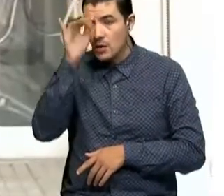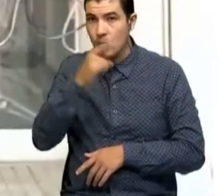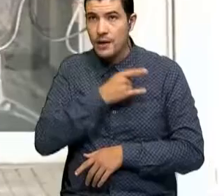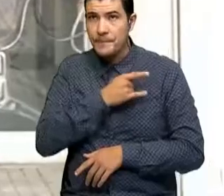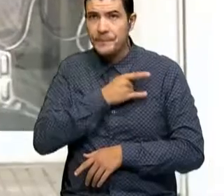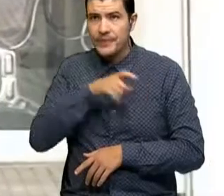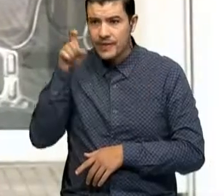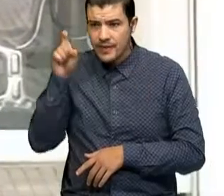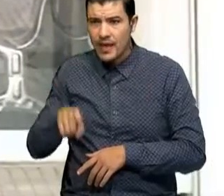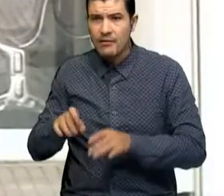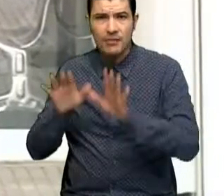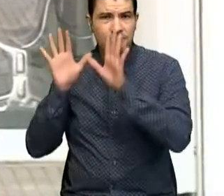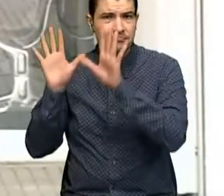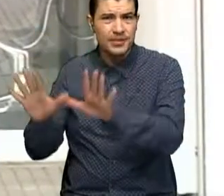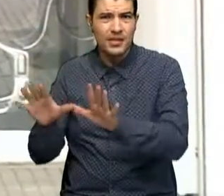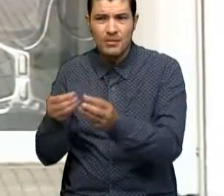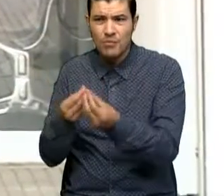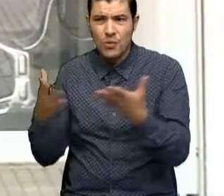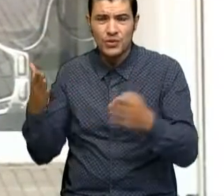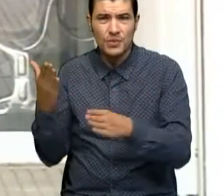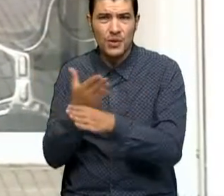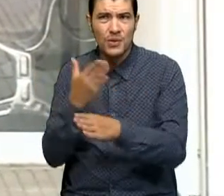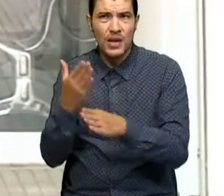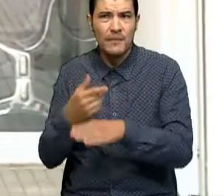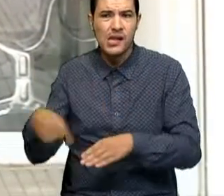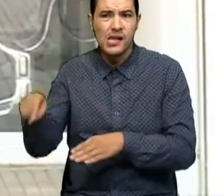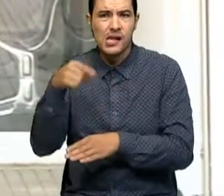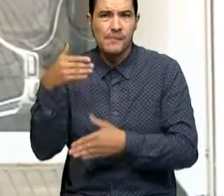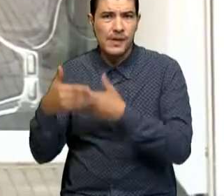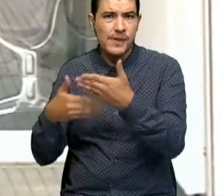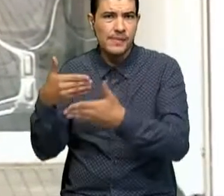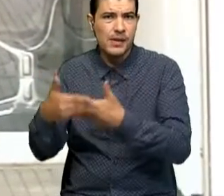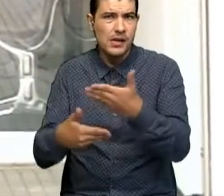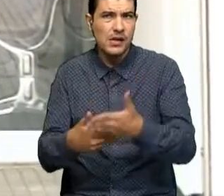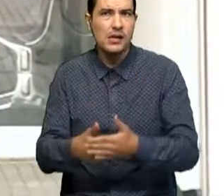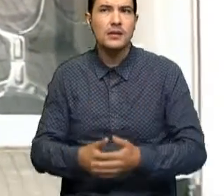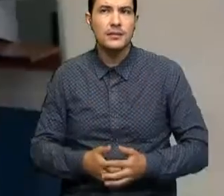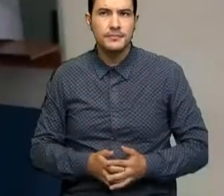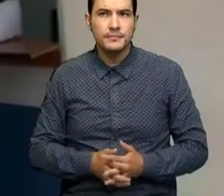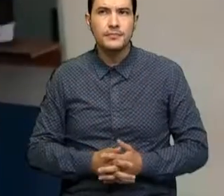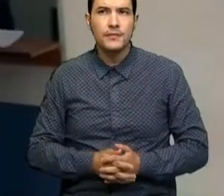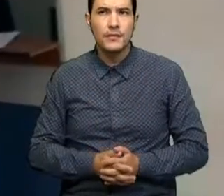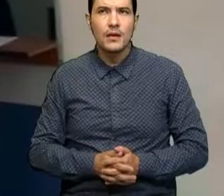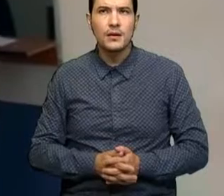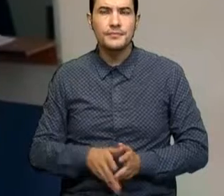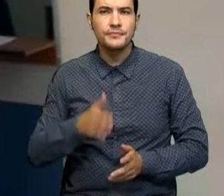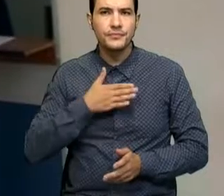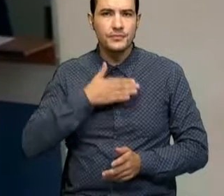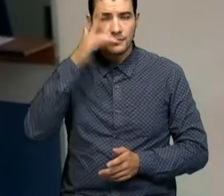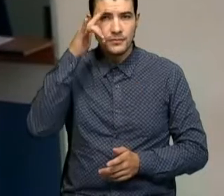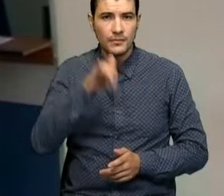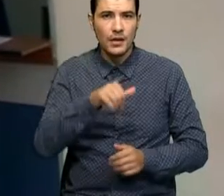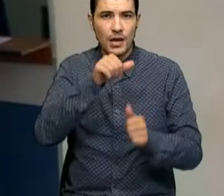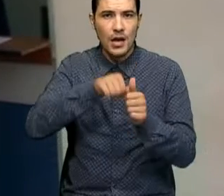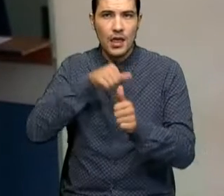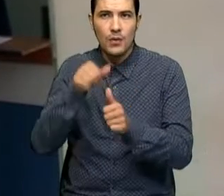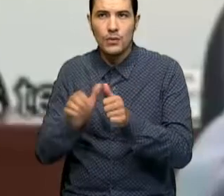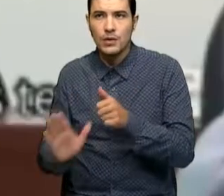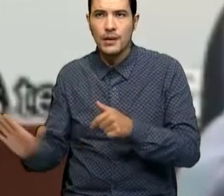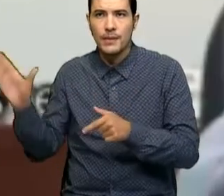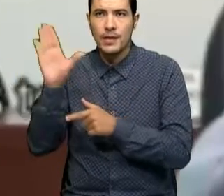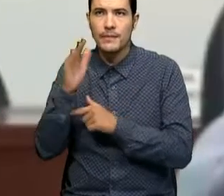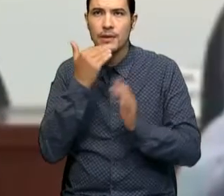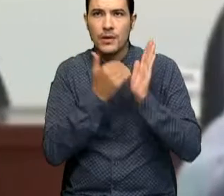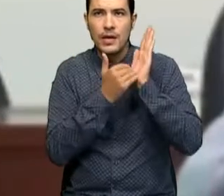hay que ponerle freno a las irregularidades que se vienen presentando. Yo creo que cada uno de los departamentos tendrá un ejemplo